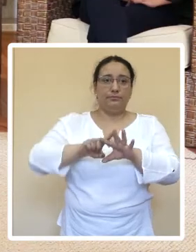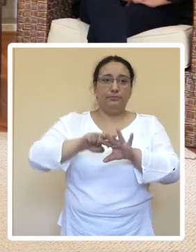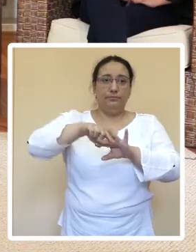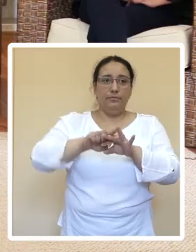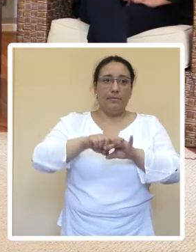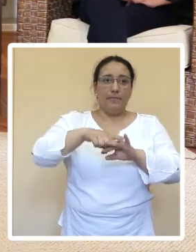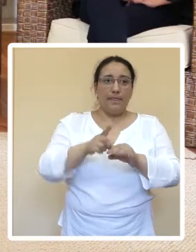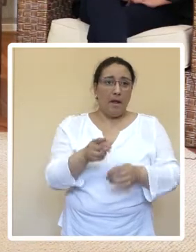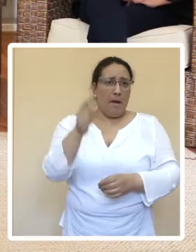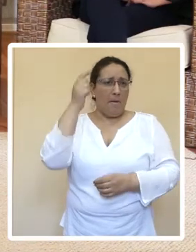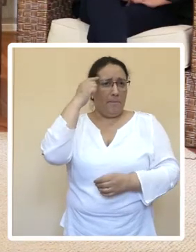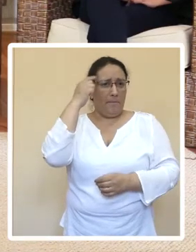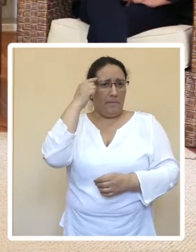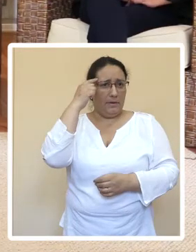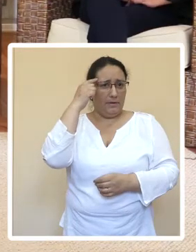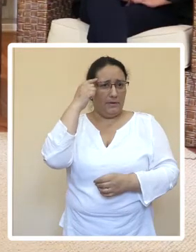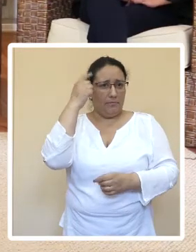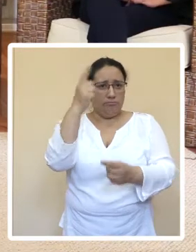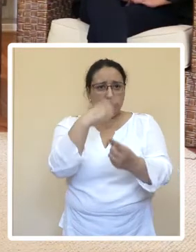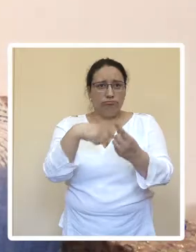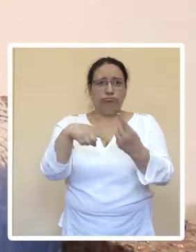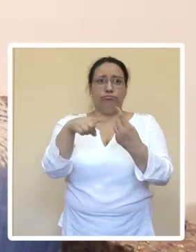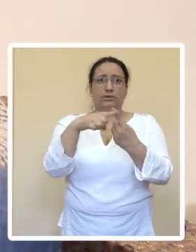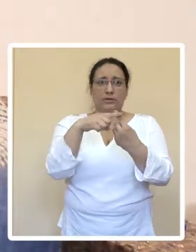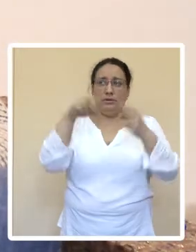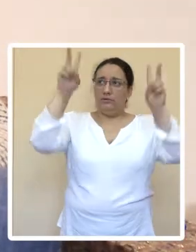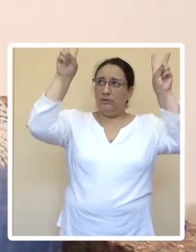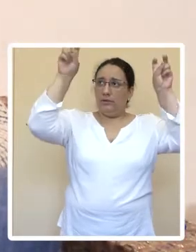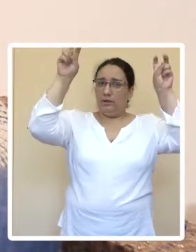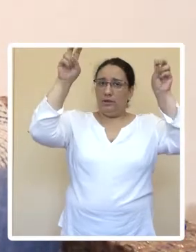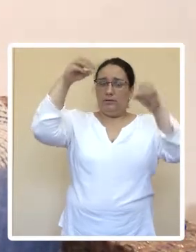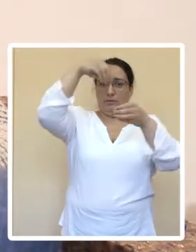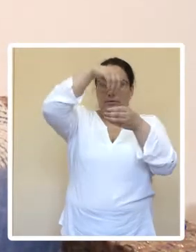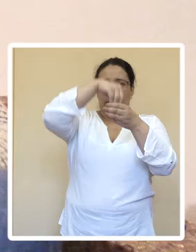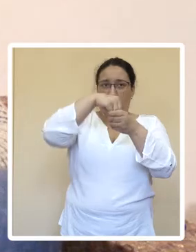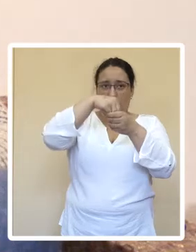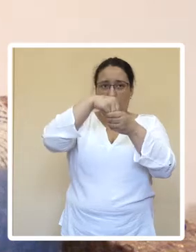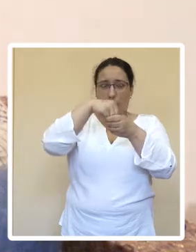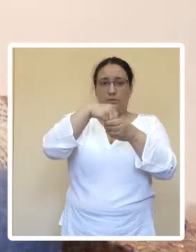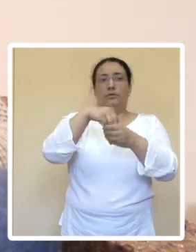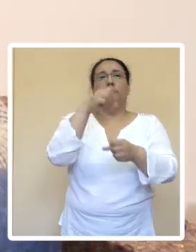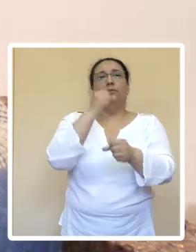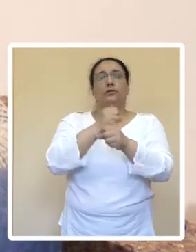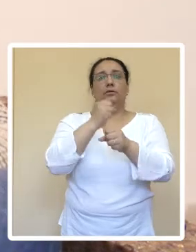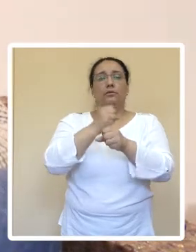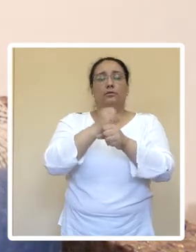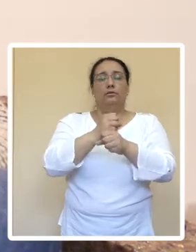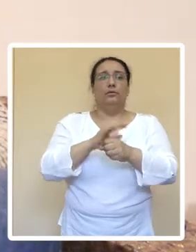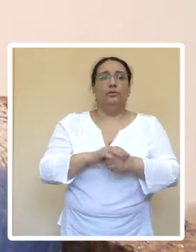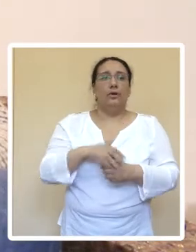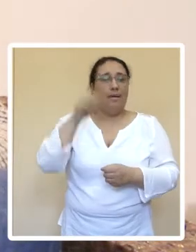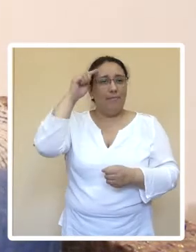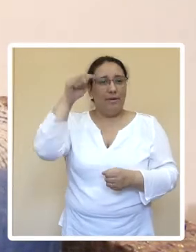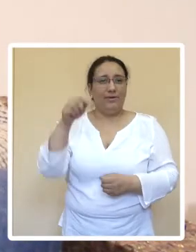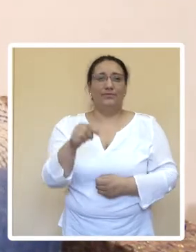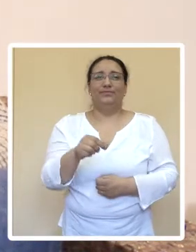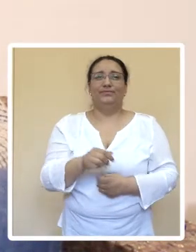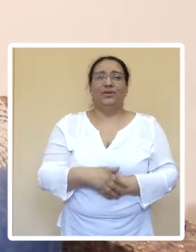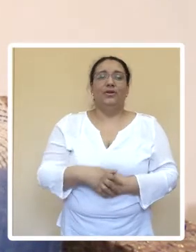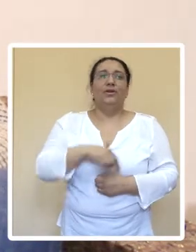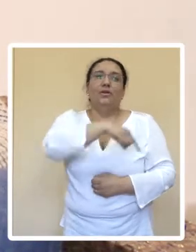acogida, ¿ya?, al tema de la inclusión laboral, pero sin embargo, la falla que nosotros